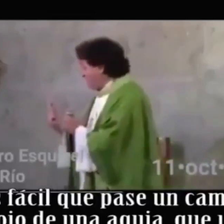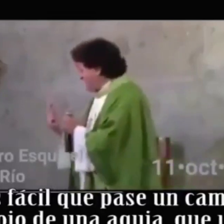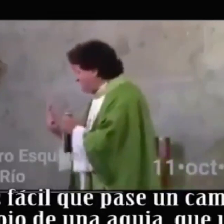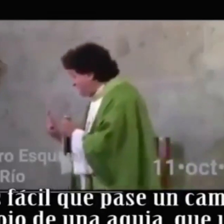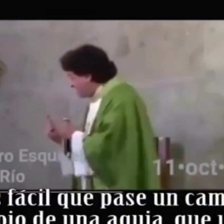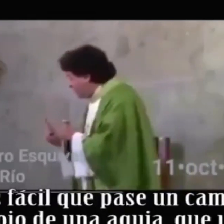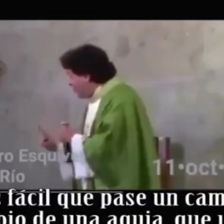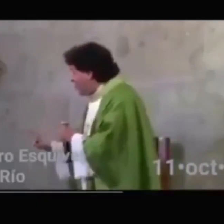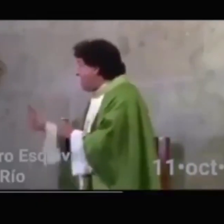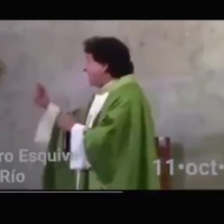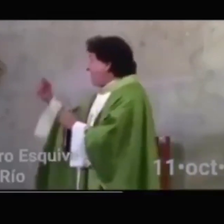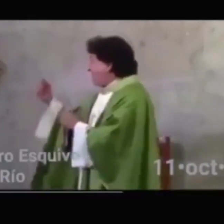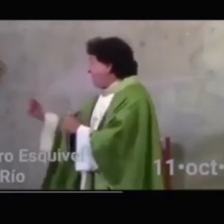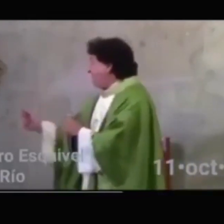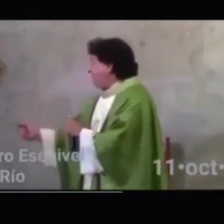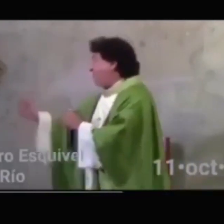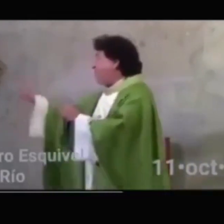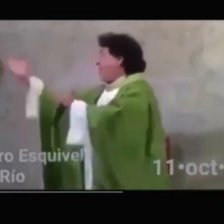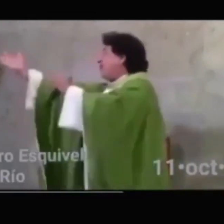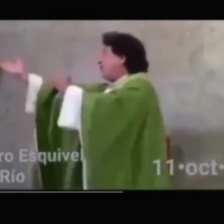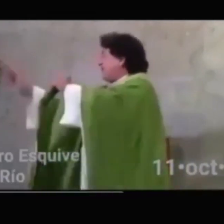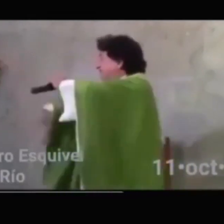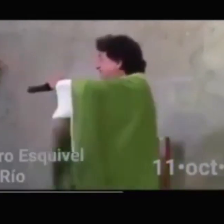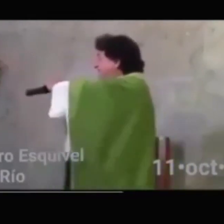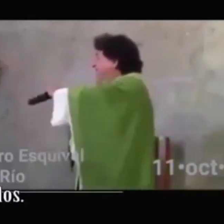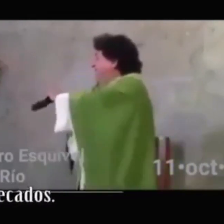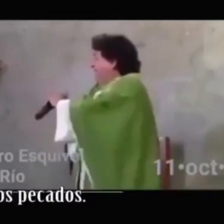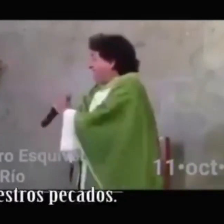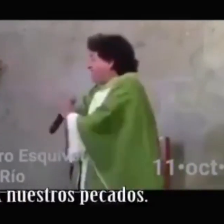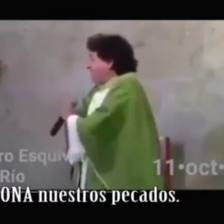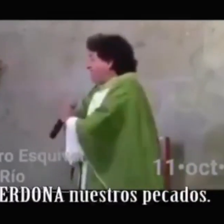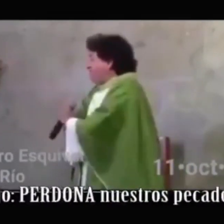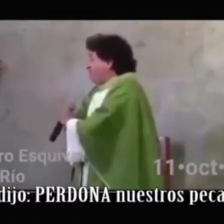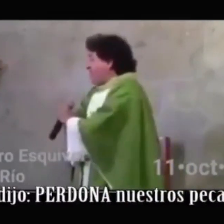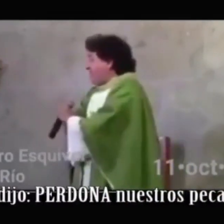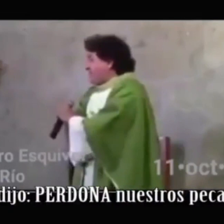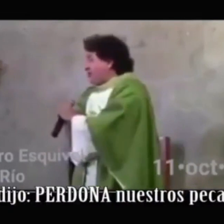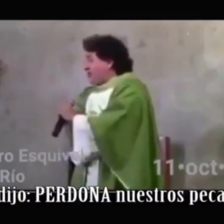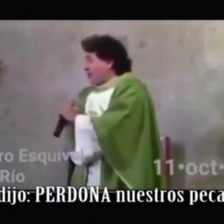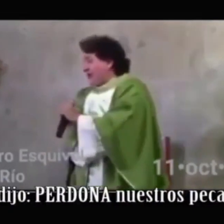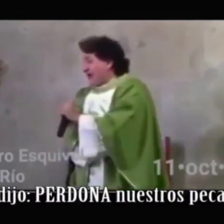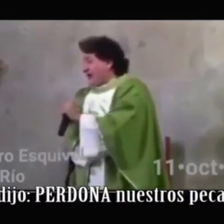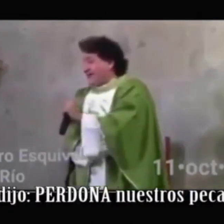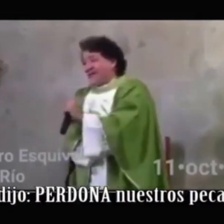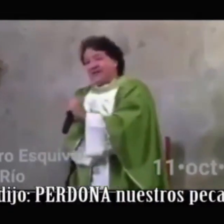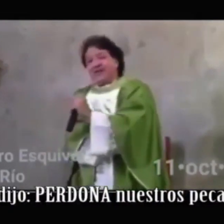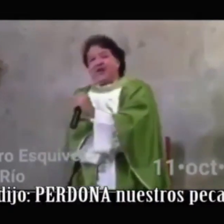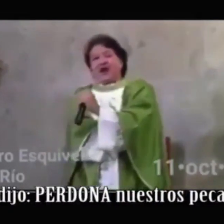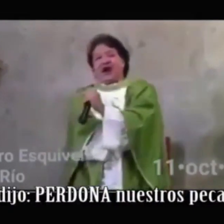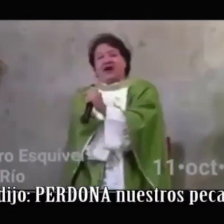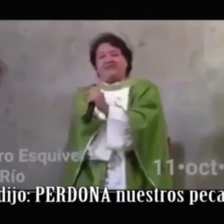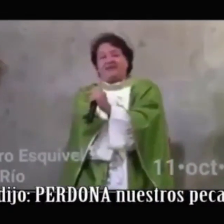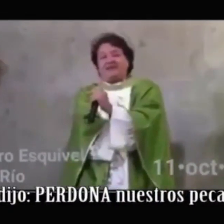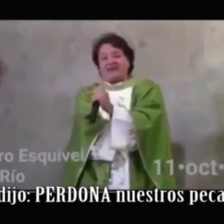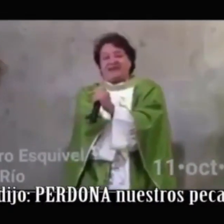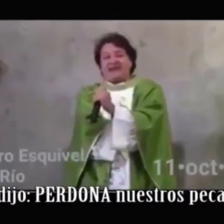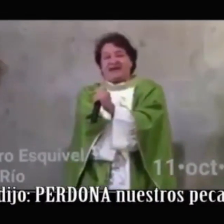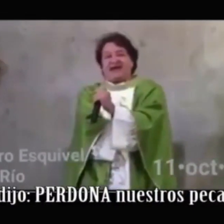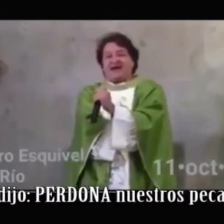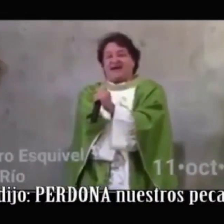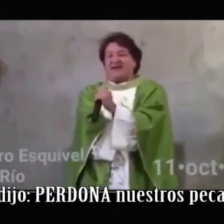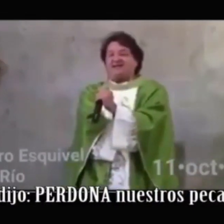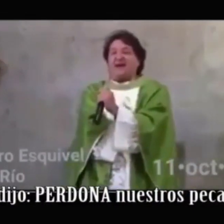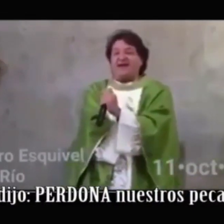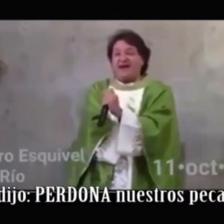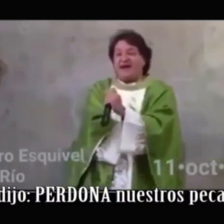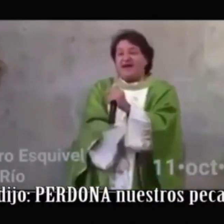Francisco que pida perdón por la conquista. Háganme favor. Así como le ha pedido al presidente allá, al